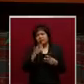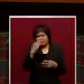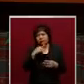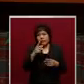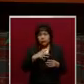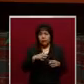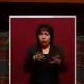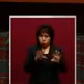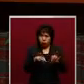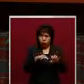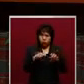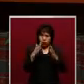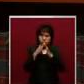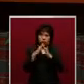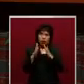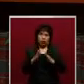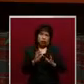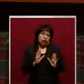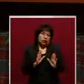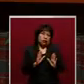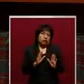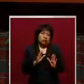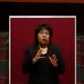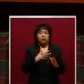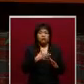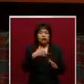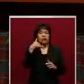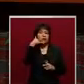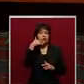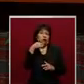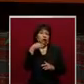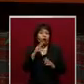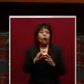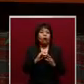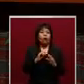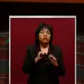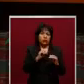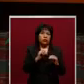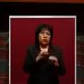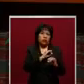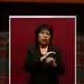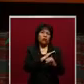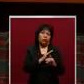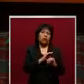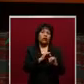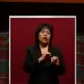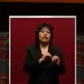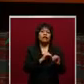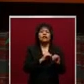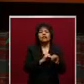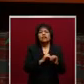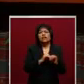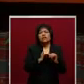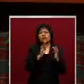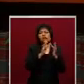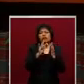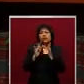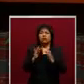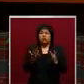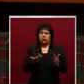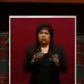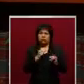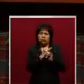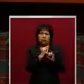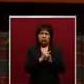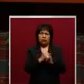tienen computadora o no. Claro. Si tienen celular y si tienen conectividad. Determinar qué tan fácil es hacer llegar